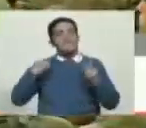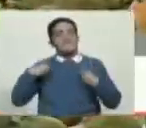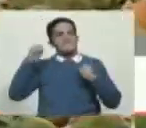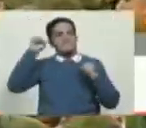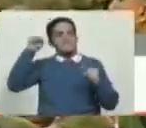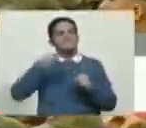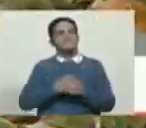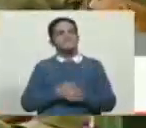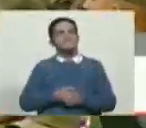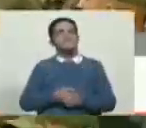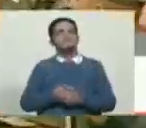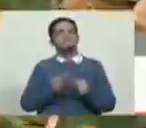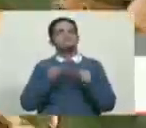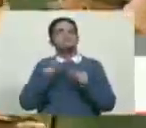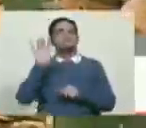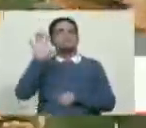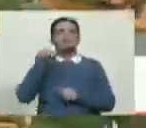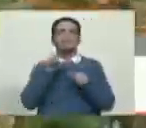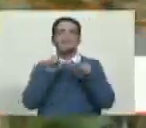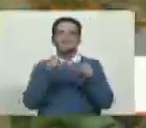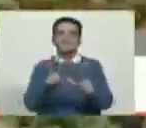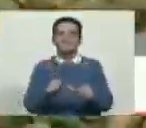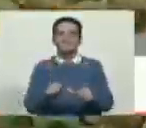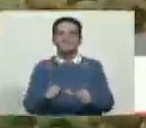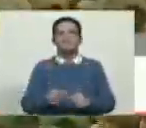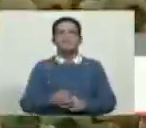¡Independencia y patria socialista!